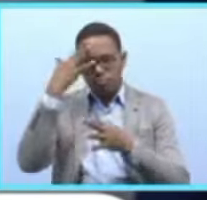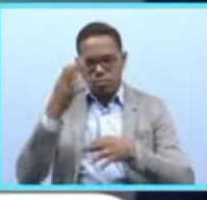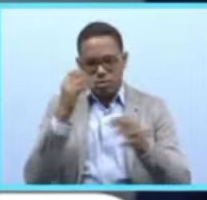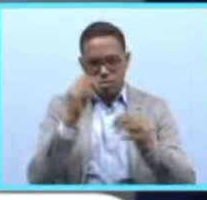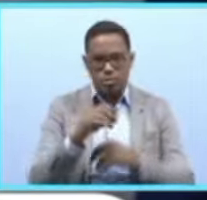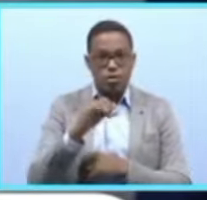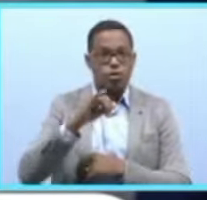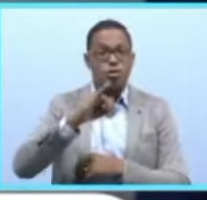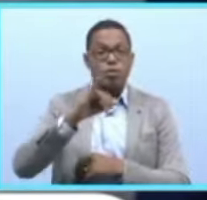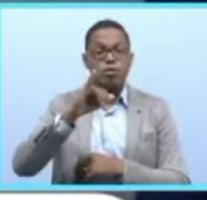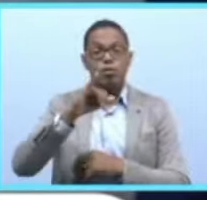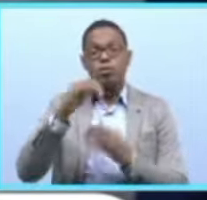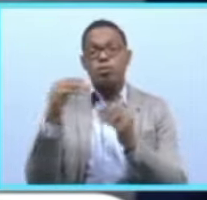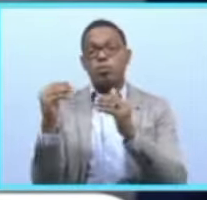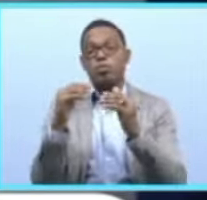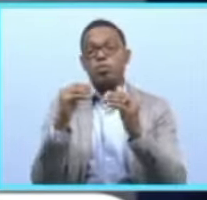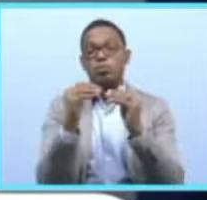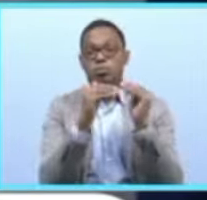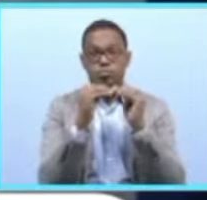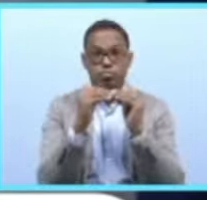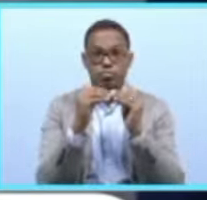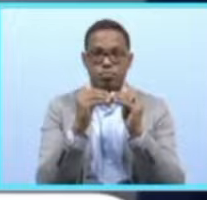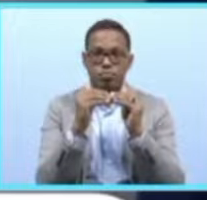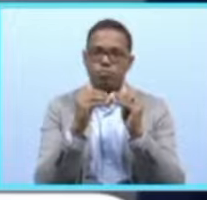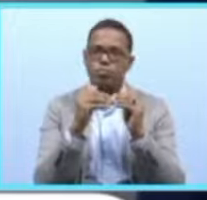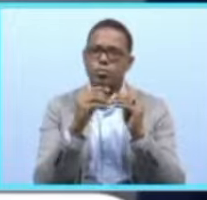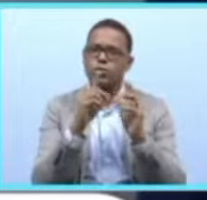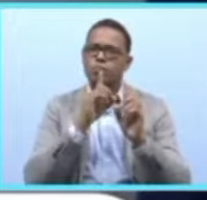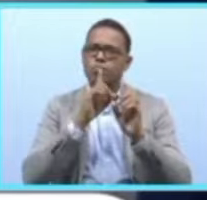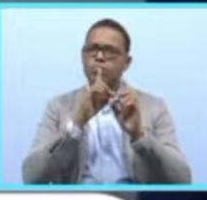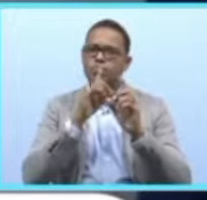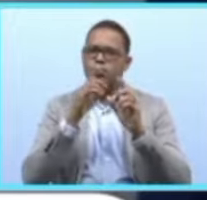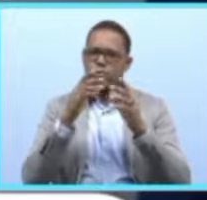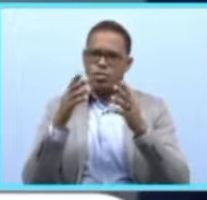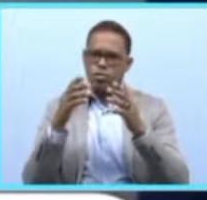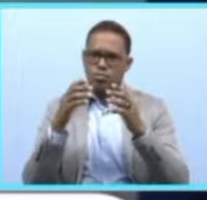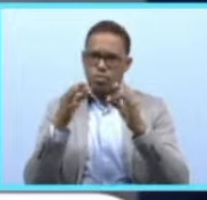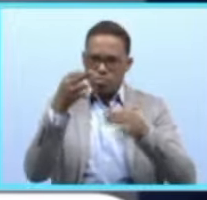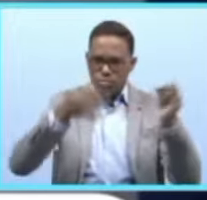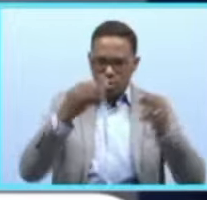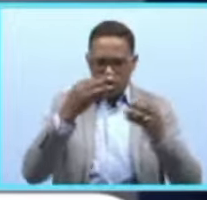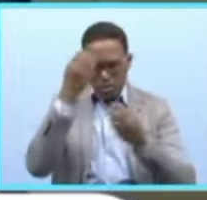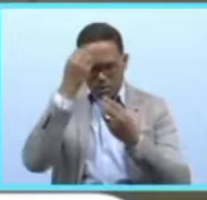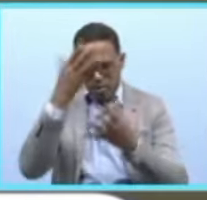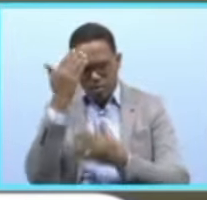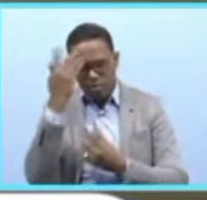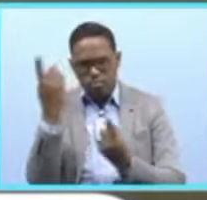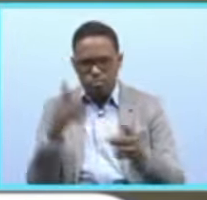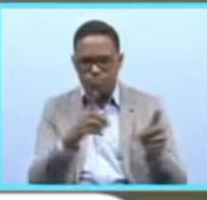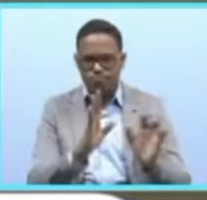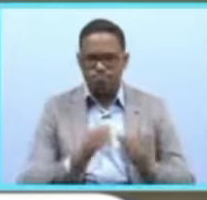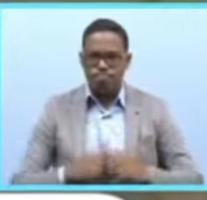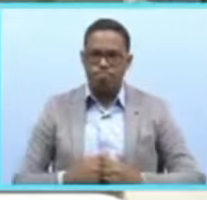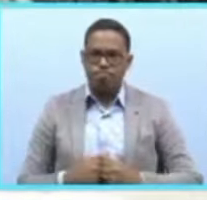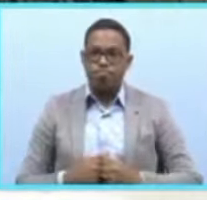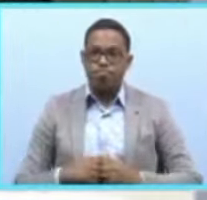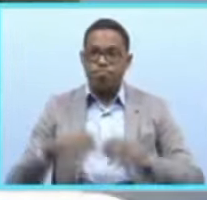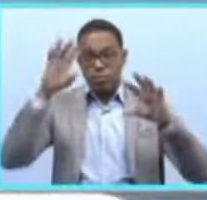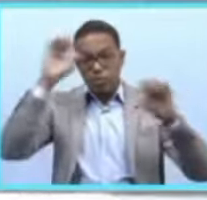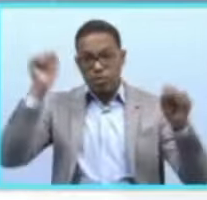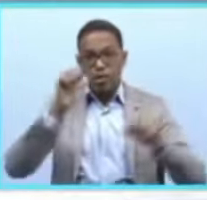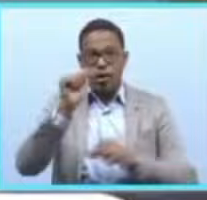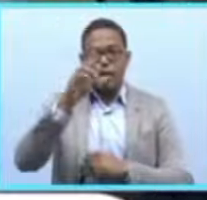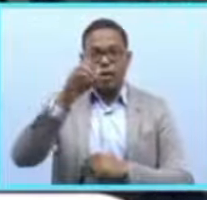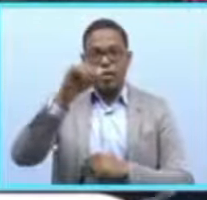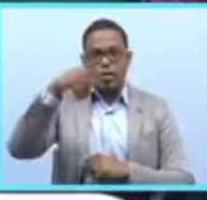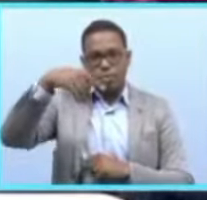ver con medida de coerción, daremos más detalles precisos y firmes con respecto a esta denuncia. Por su parte, el presidente de la ADP y